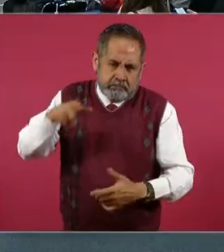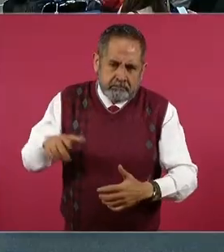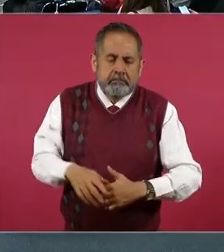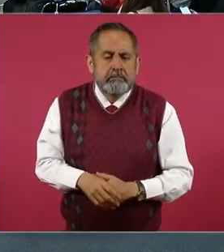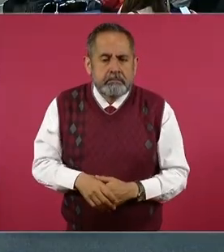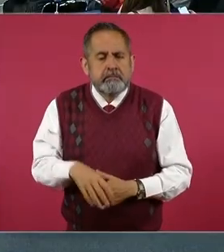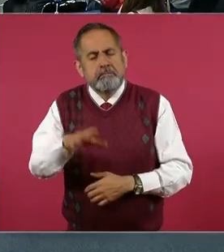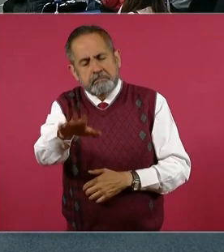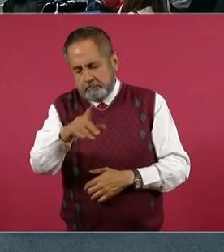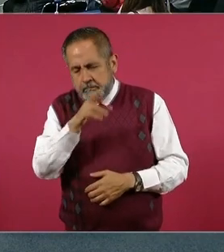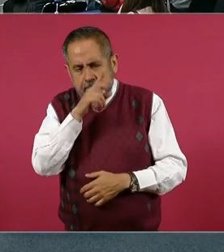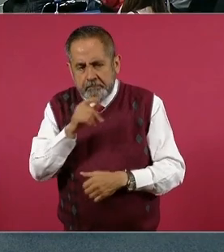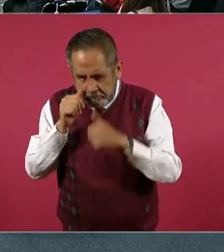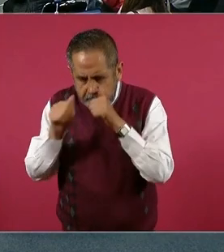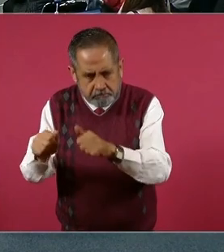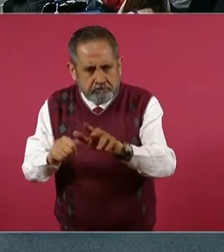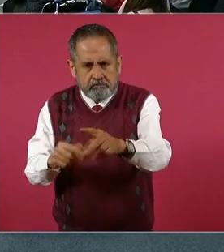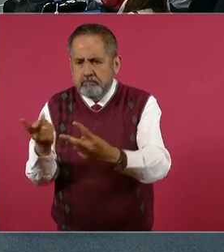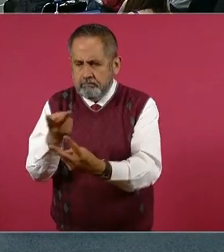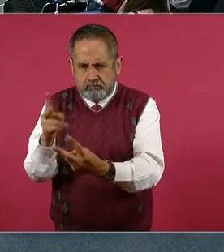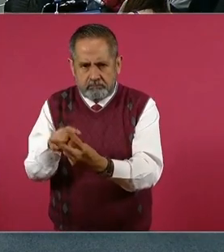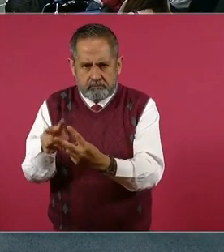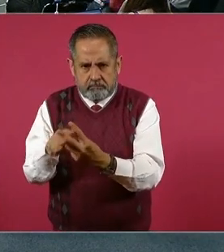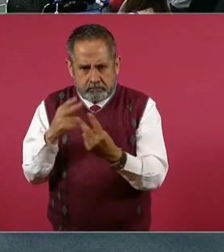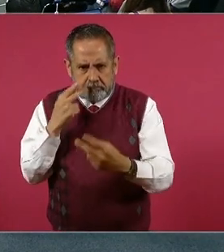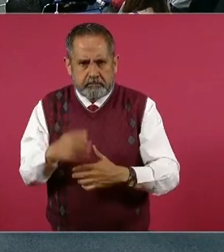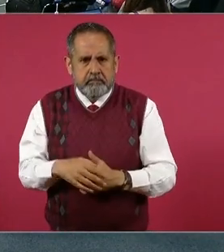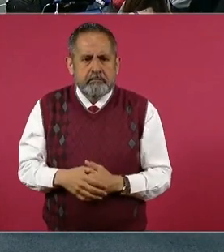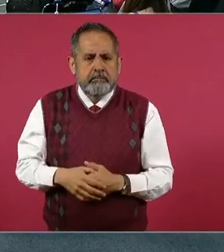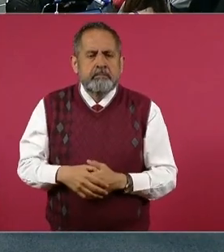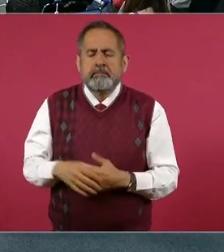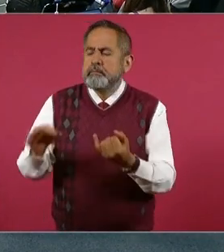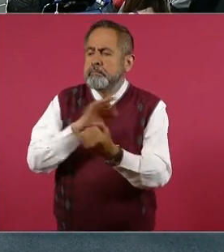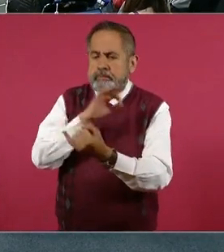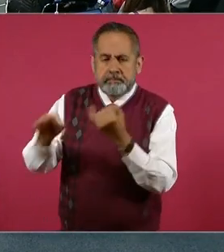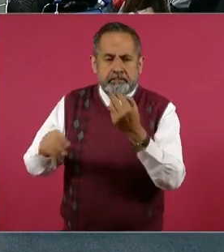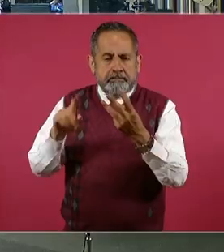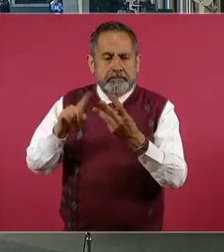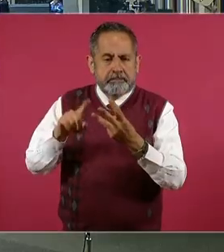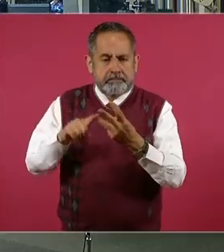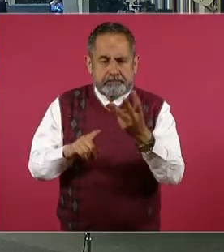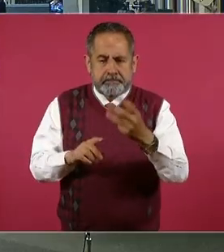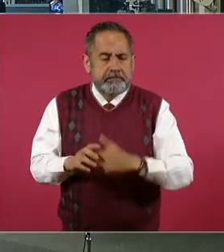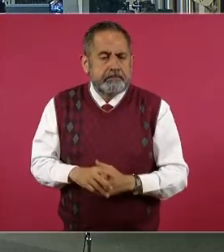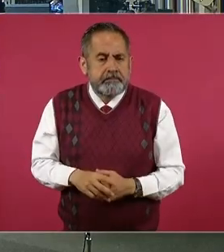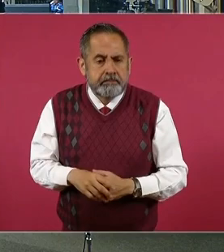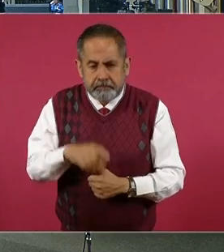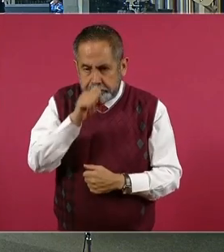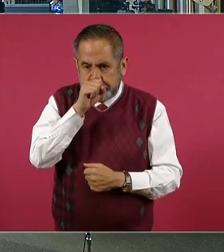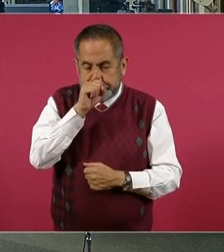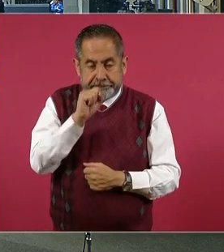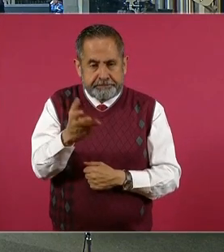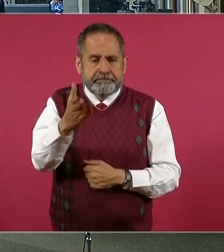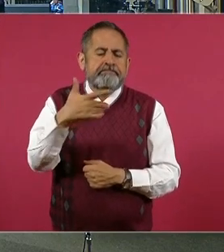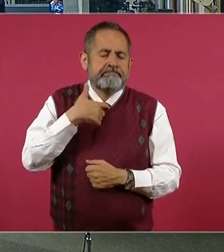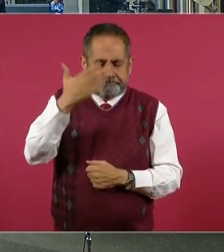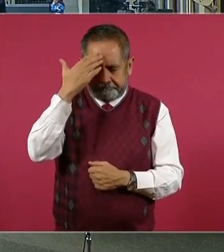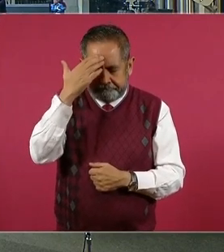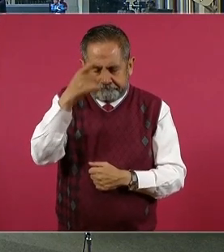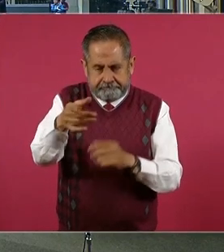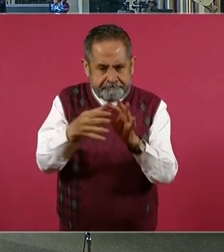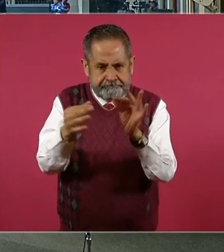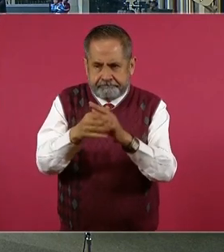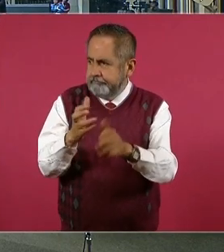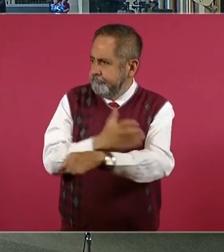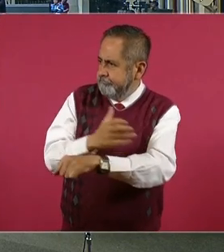Lo vemos. Gracias, presidente. Los dos casos. Sí, y por último, nada más. Señor presidente, también tiene mucho que ver, usted ya lo comentó ahorita y también